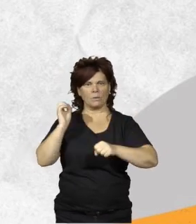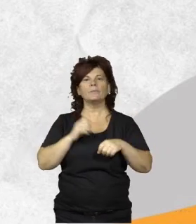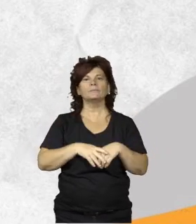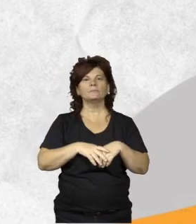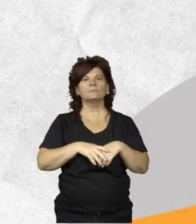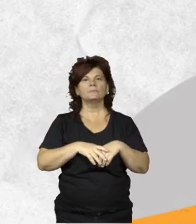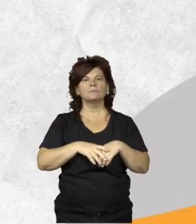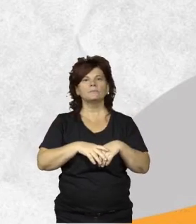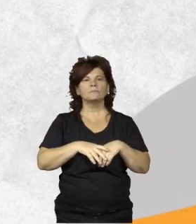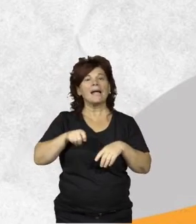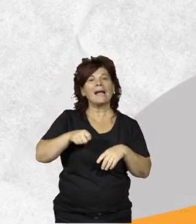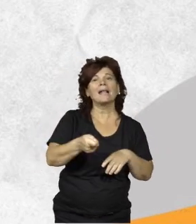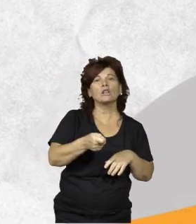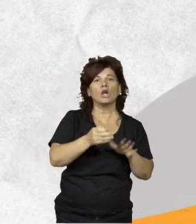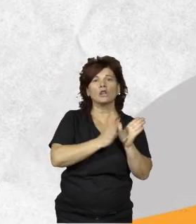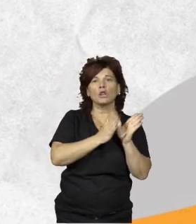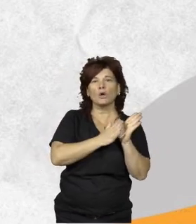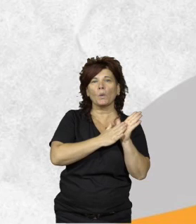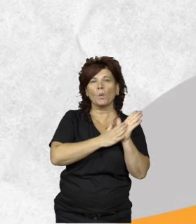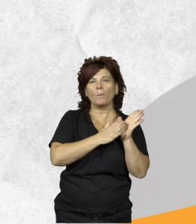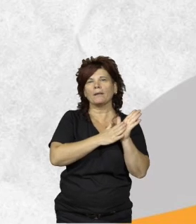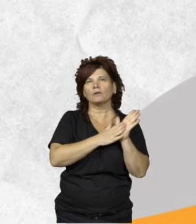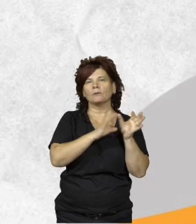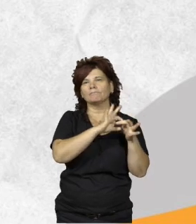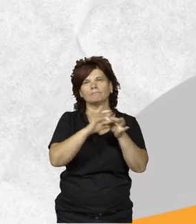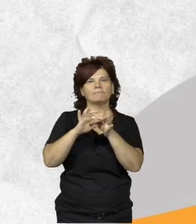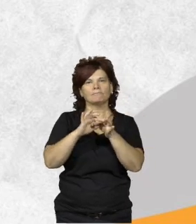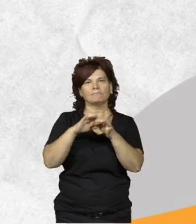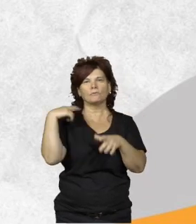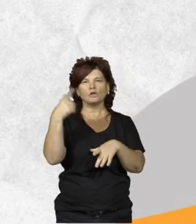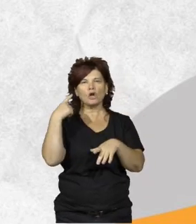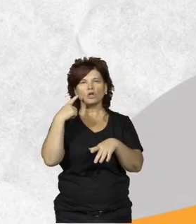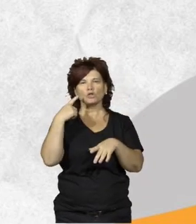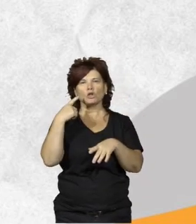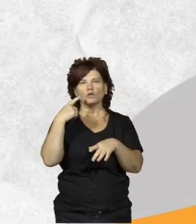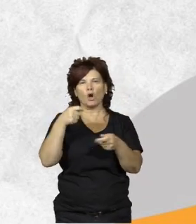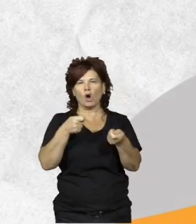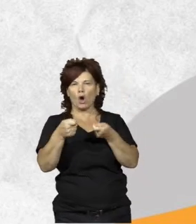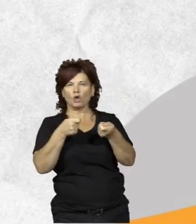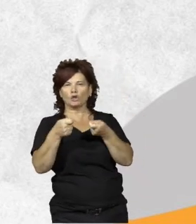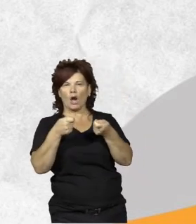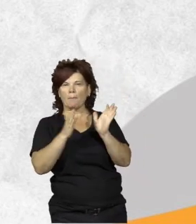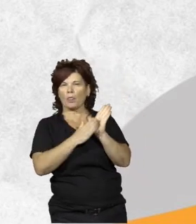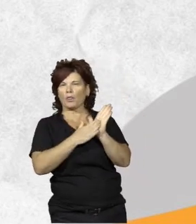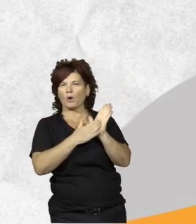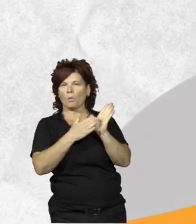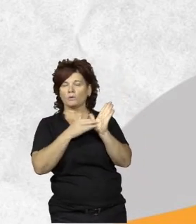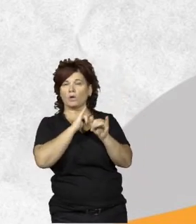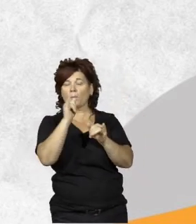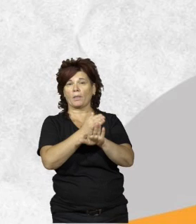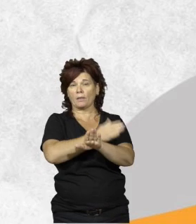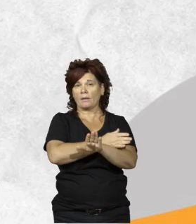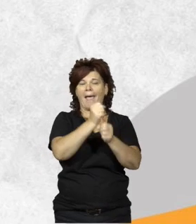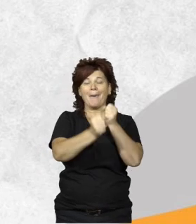gestión de documentos y verificación in situ se da más que todo cuando hacemos el control de la documentación pertinente, ya que, como mencioné anteriormente,